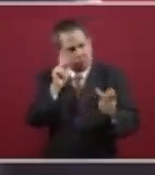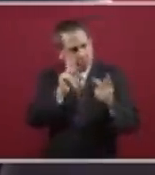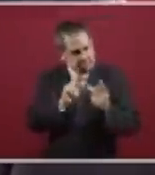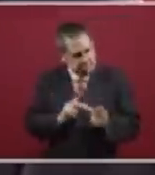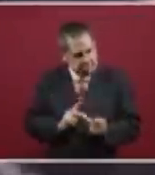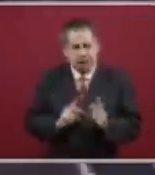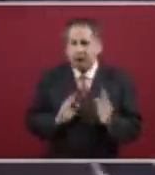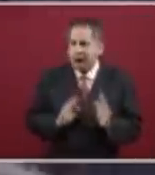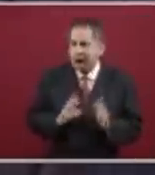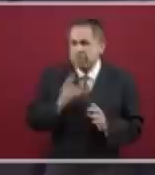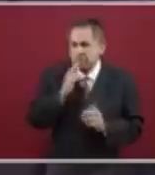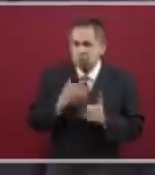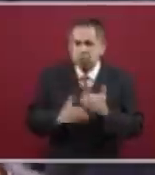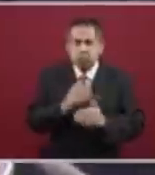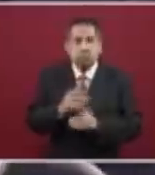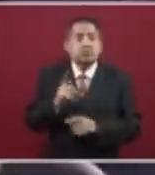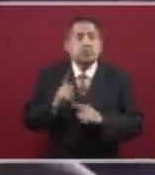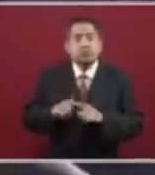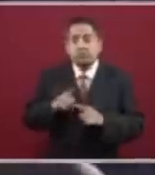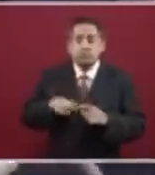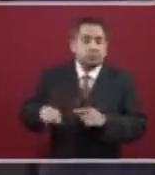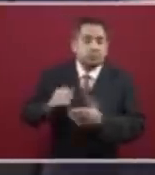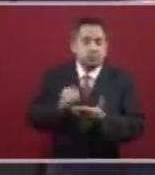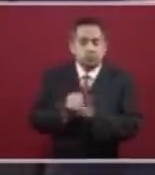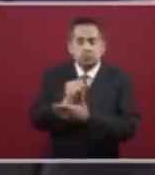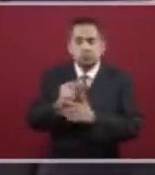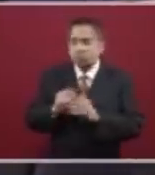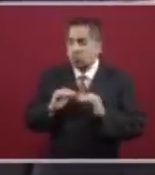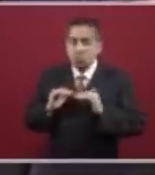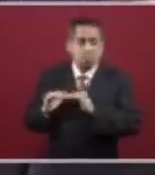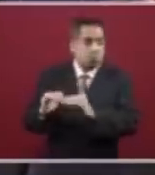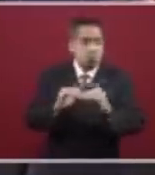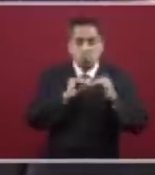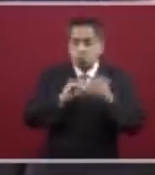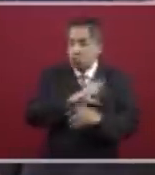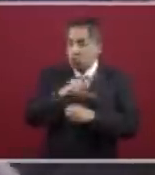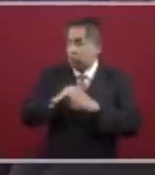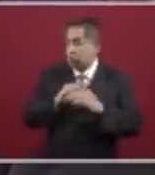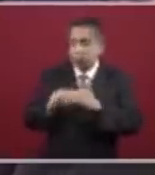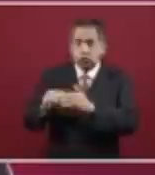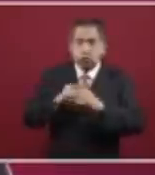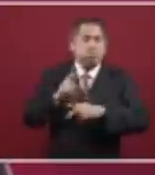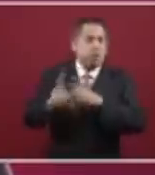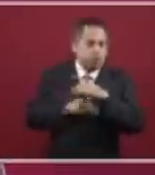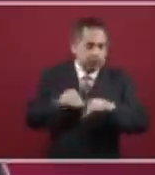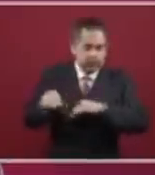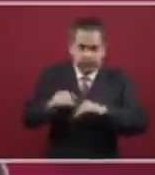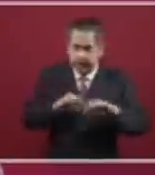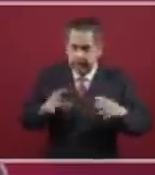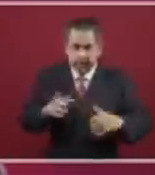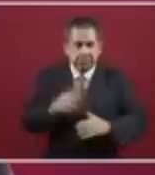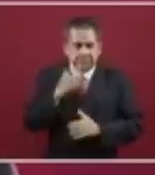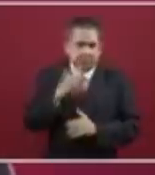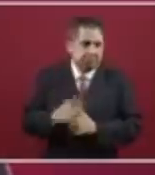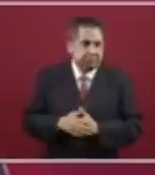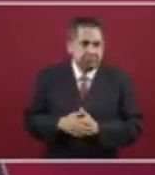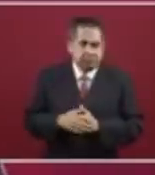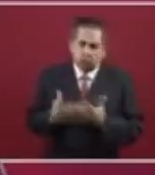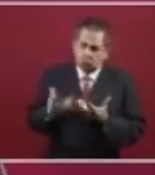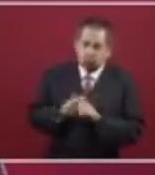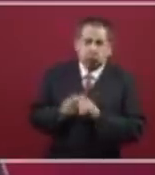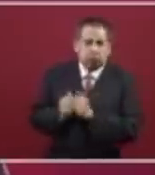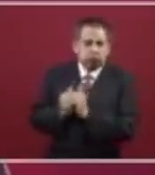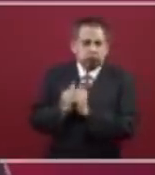y la decisión unánime de trabajar de manera